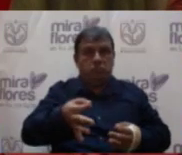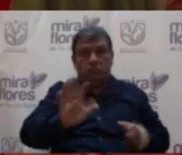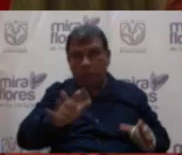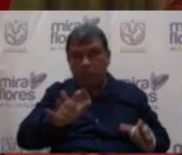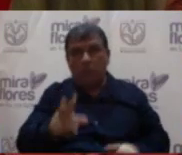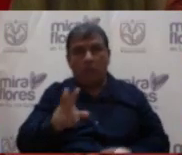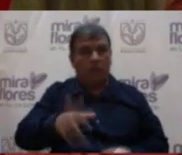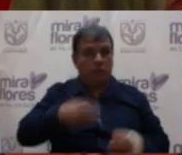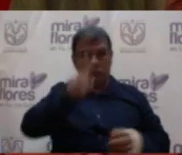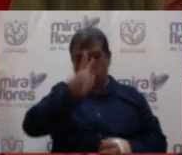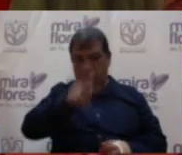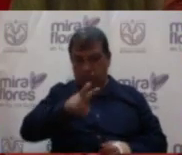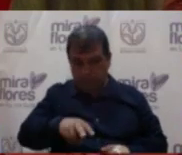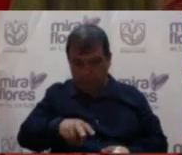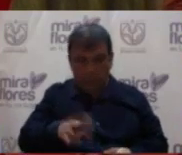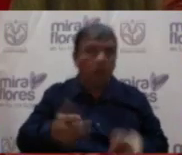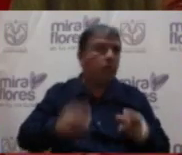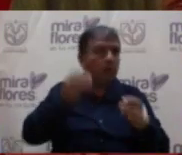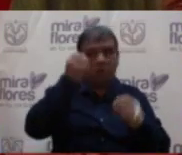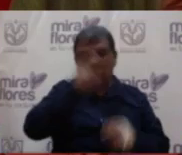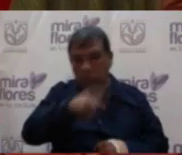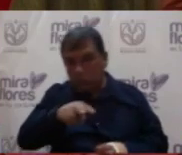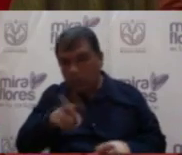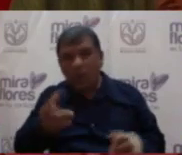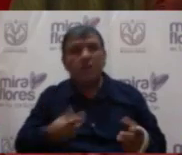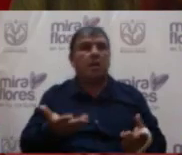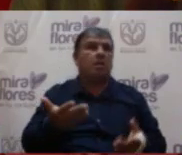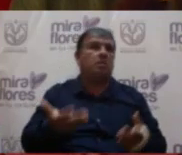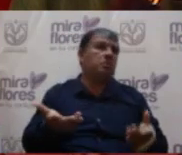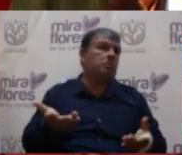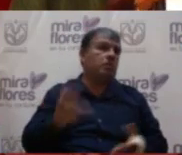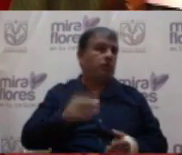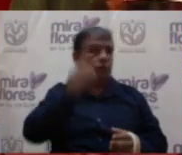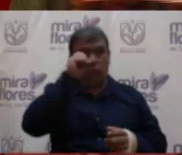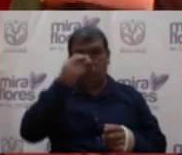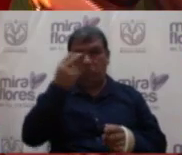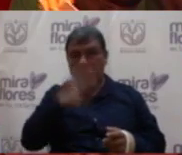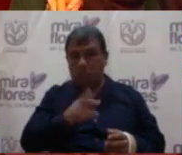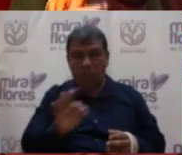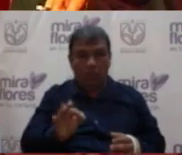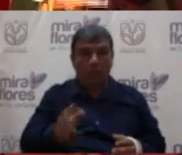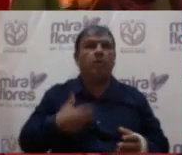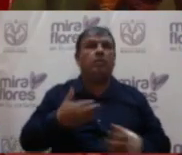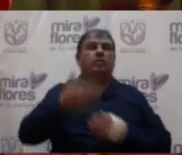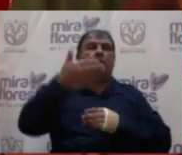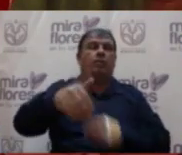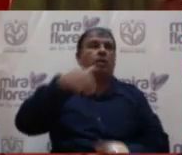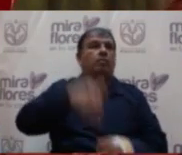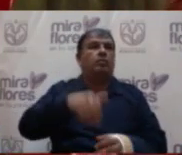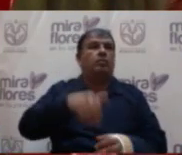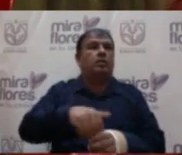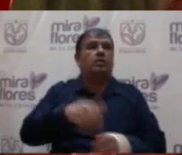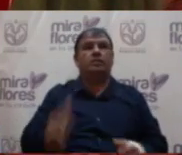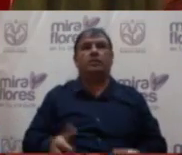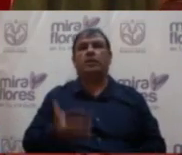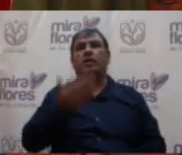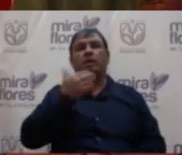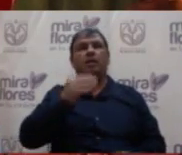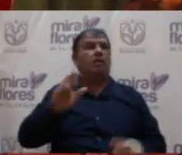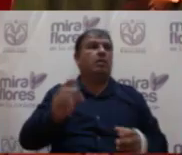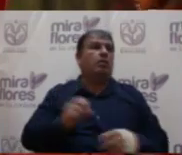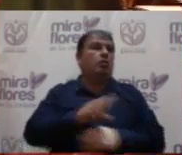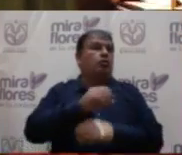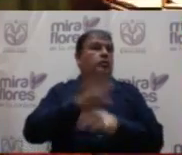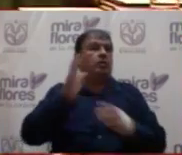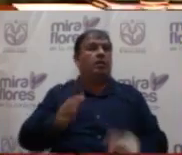poder, la han podido revisar. No sé si hay alguna observación. Si no hay observaciones, procederemos a votar. Aquellos miembros del